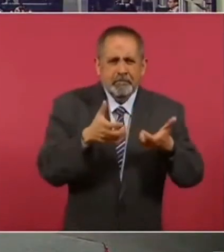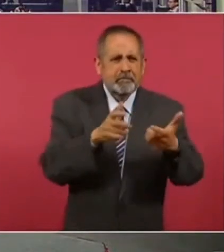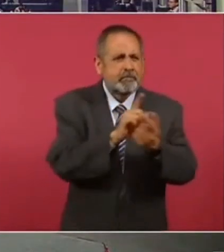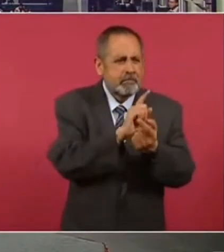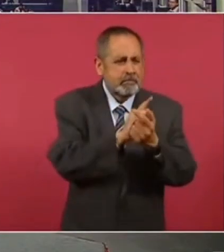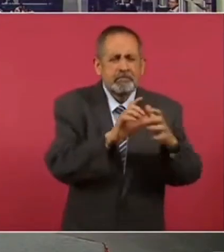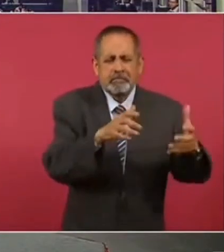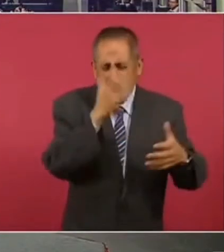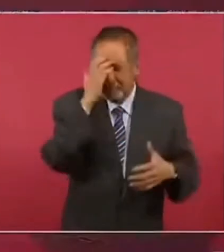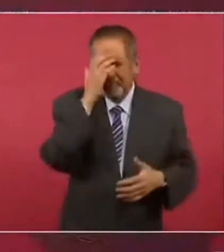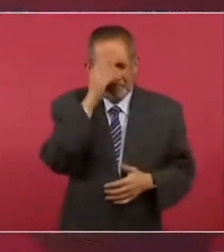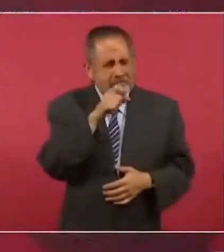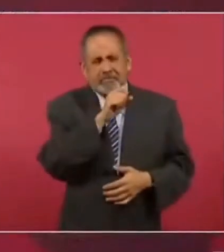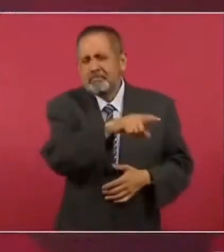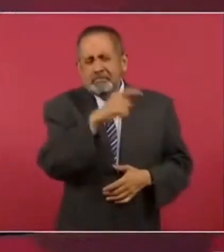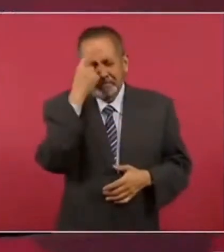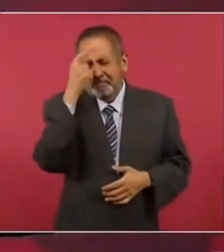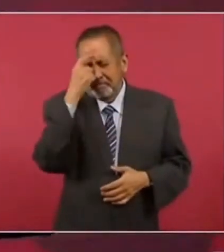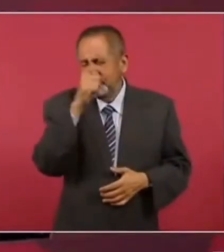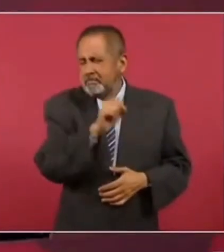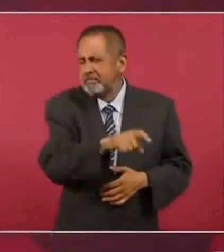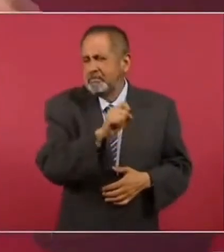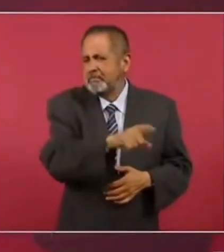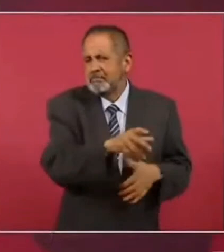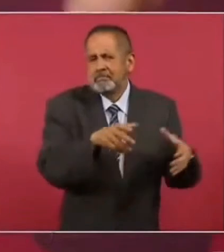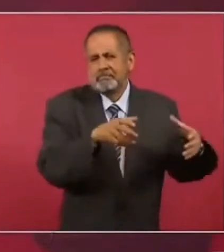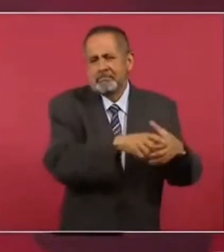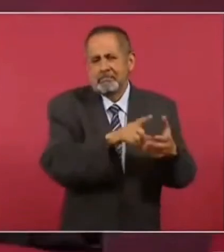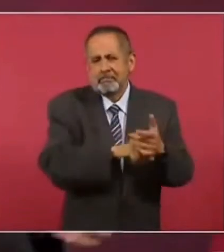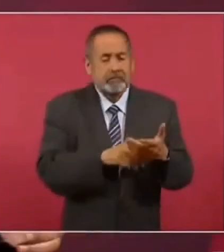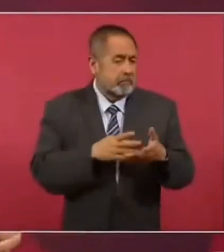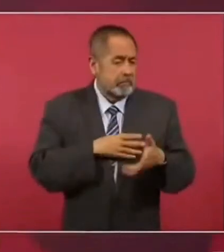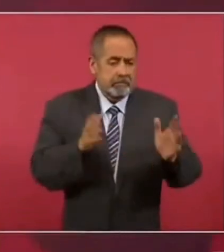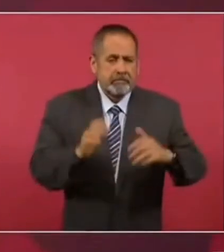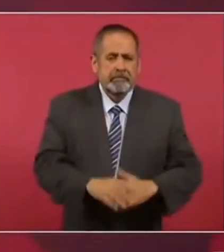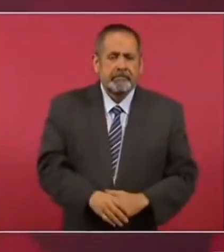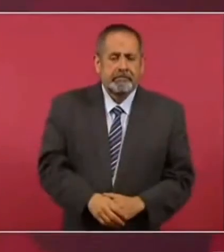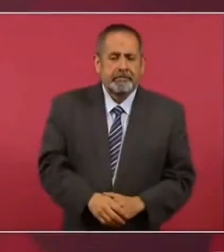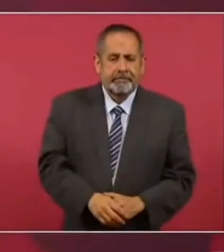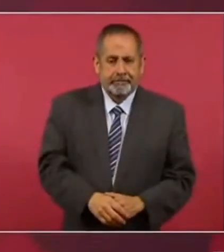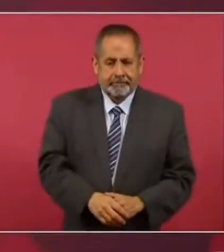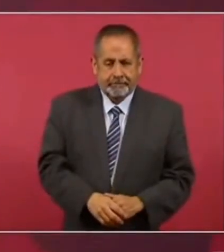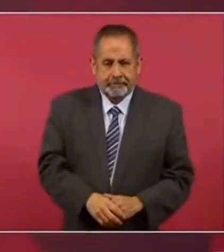en la calle. Y qué bueno,